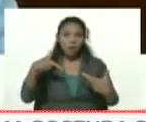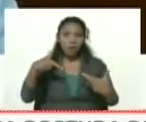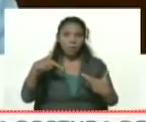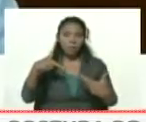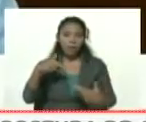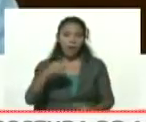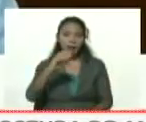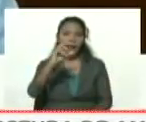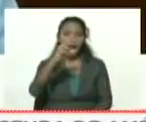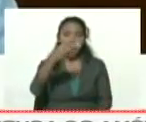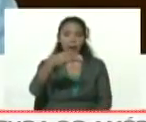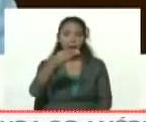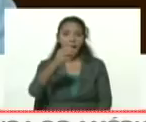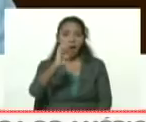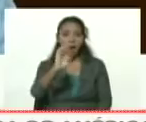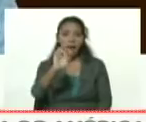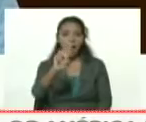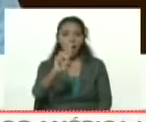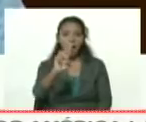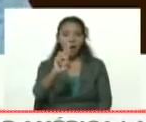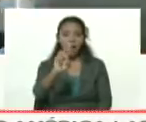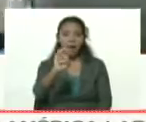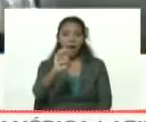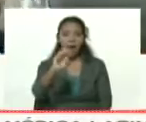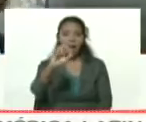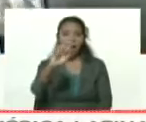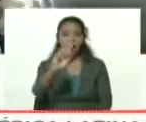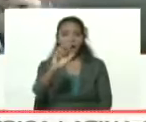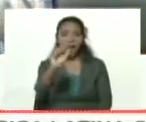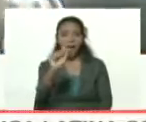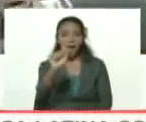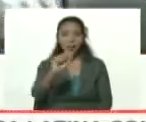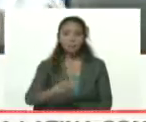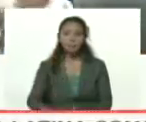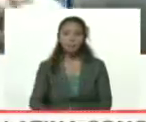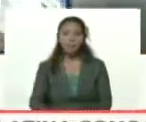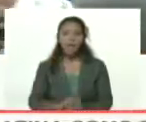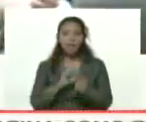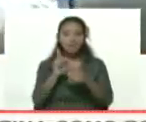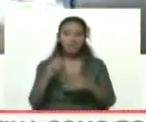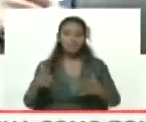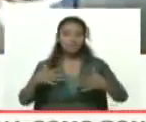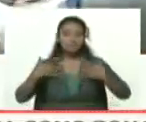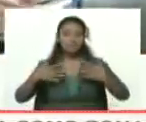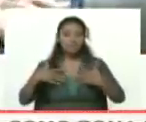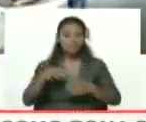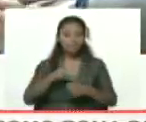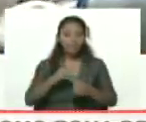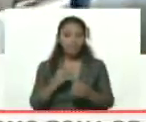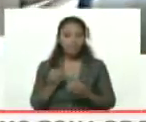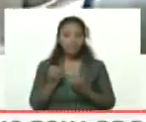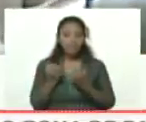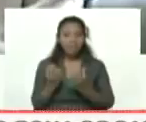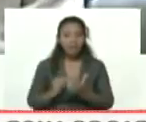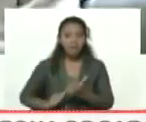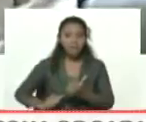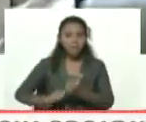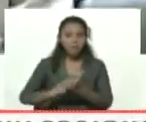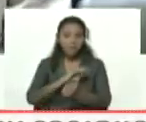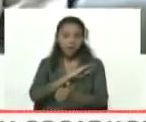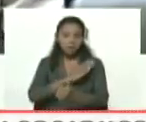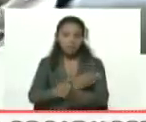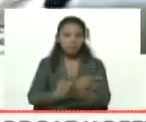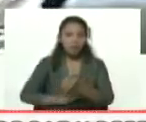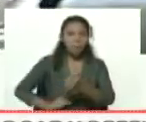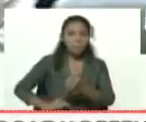Herrera. Siempre presente, con su ánimo y su espíritu, que nos da fuerza a todos y a todas.